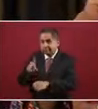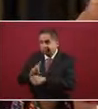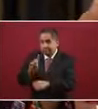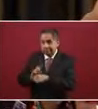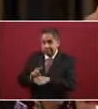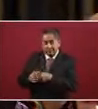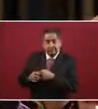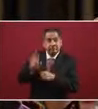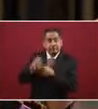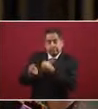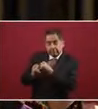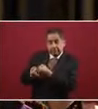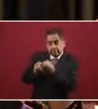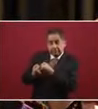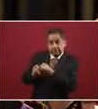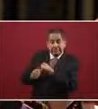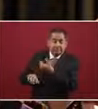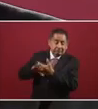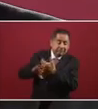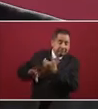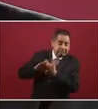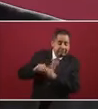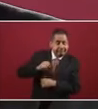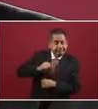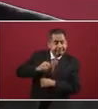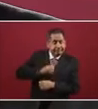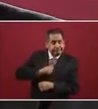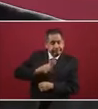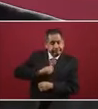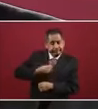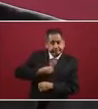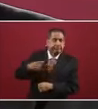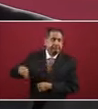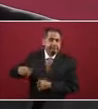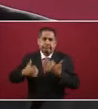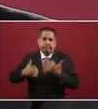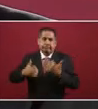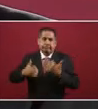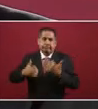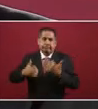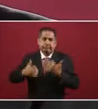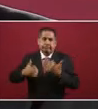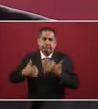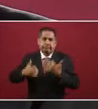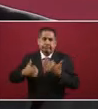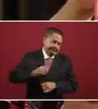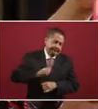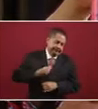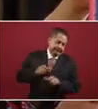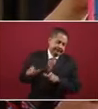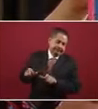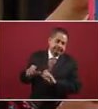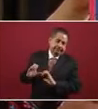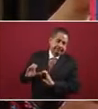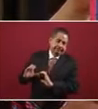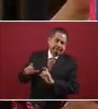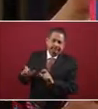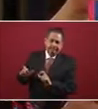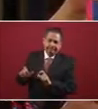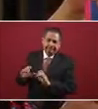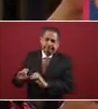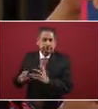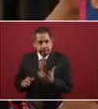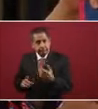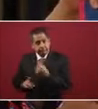que contener los embates, la desesperación de estas personas migrantes, y se está generando un